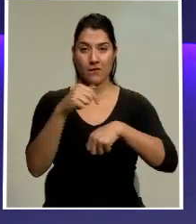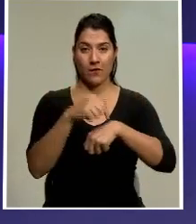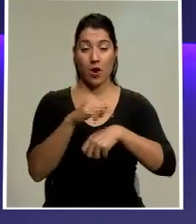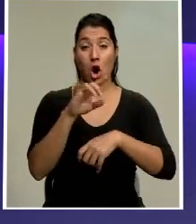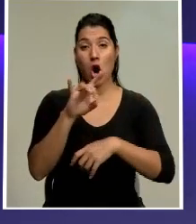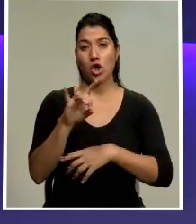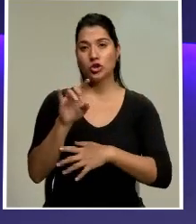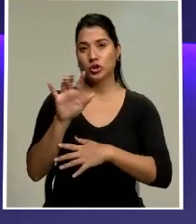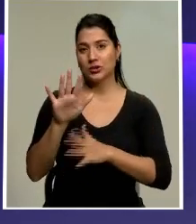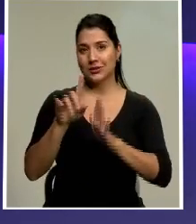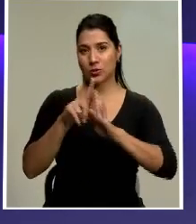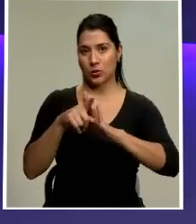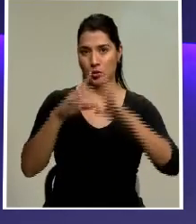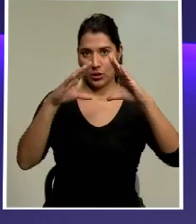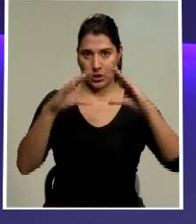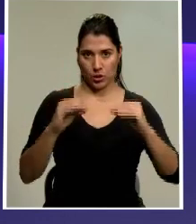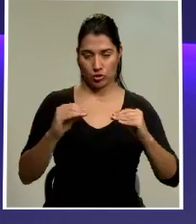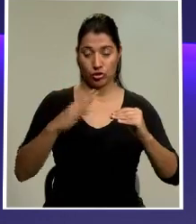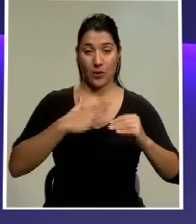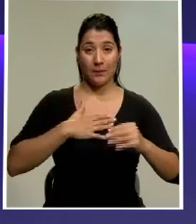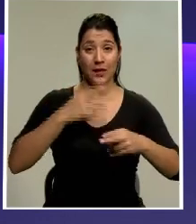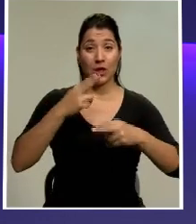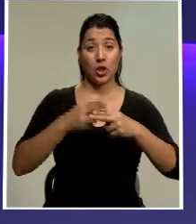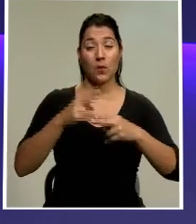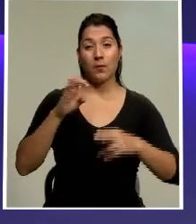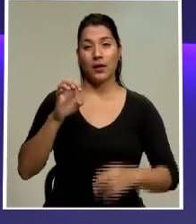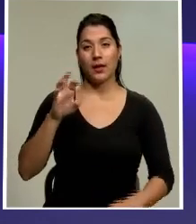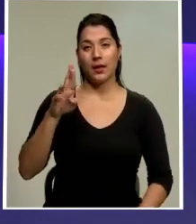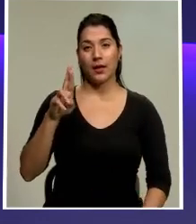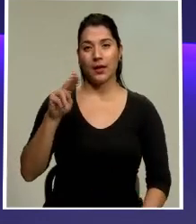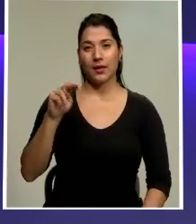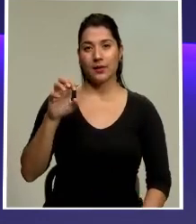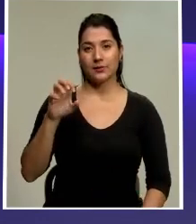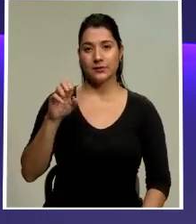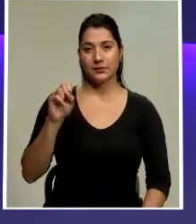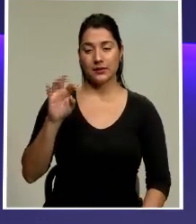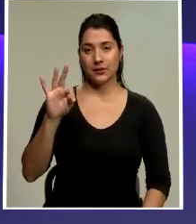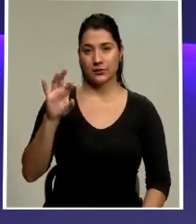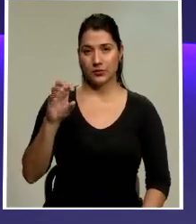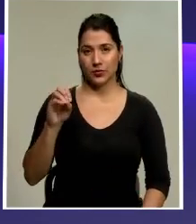con 5 minutos. Soy Ernesto Rivera.